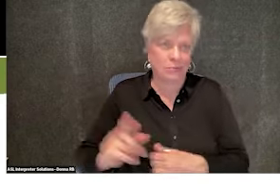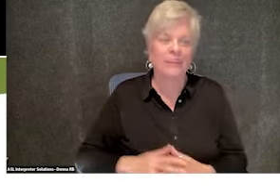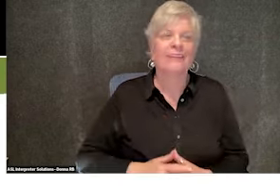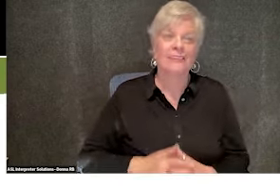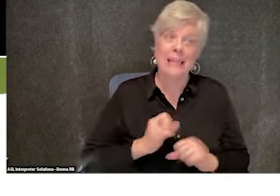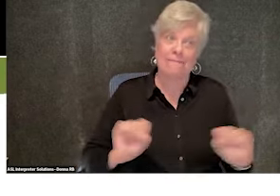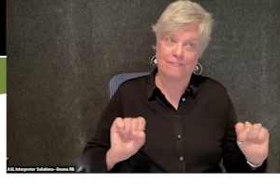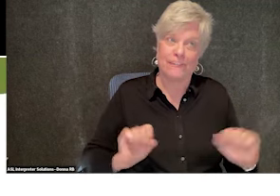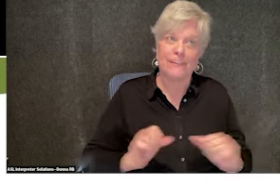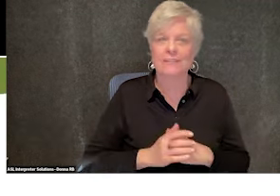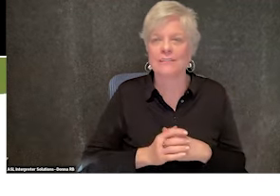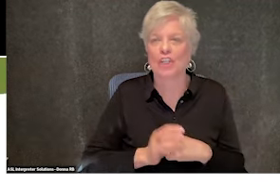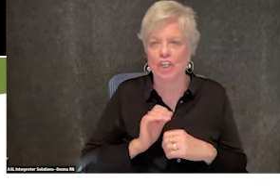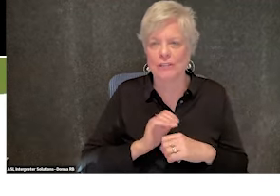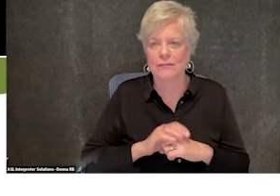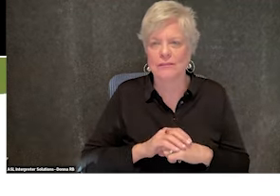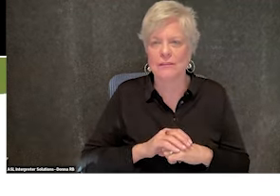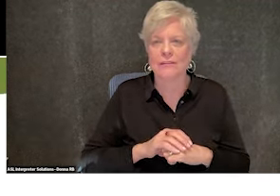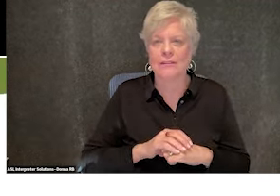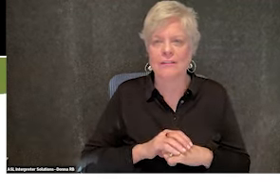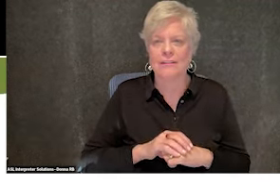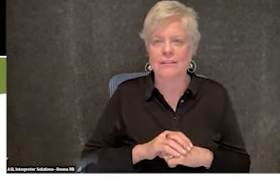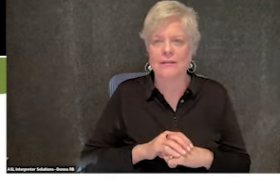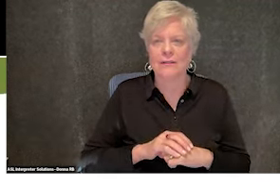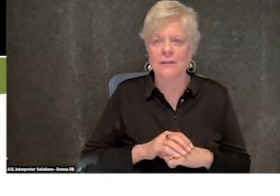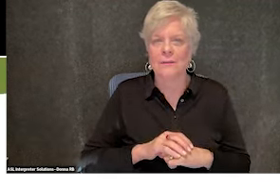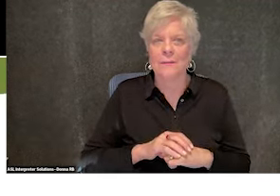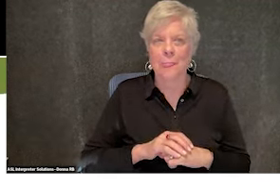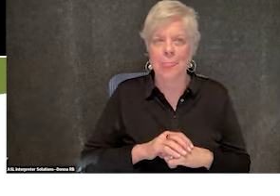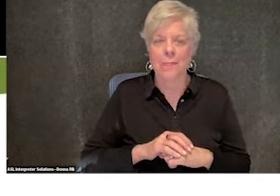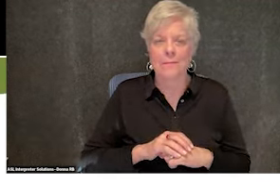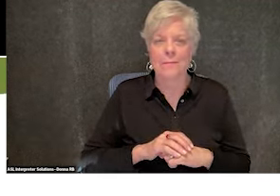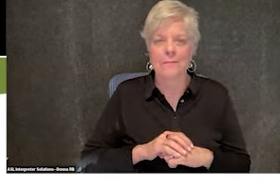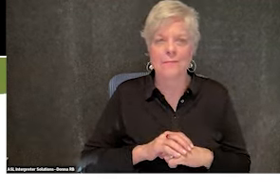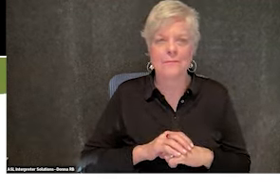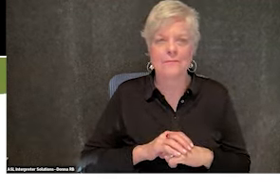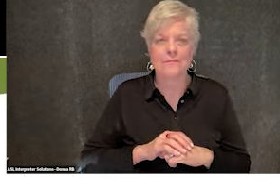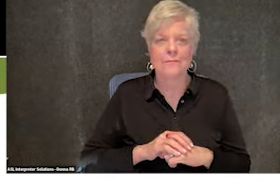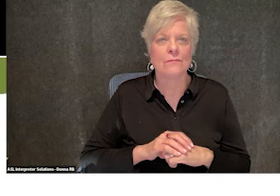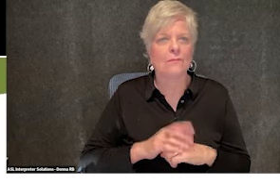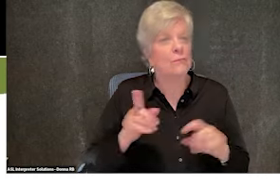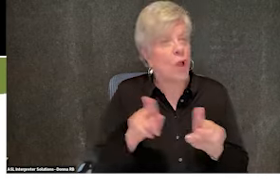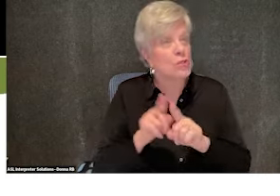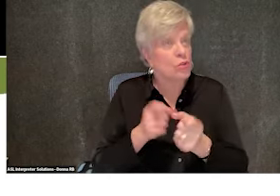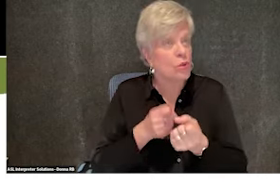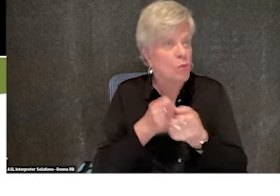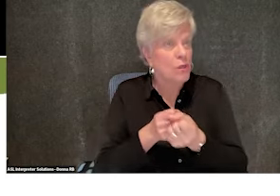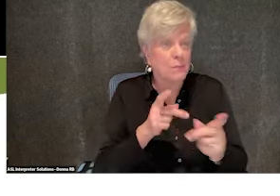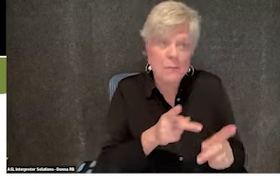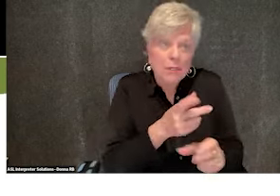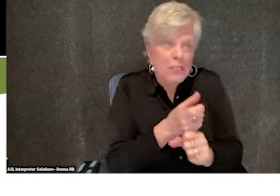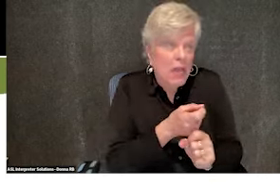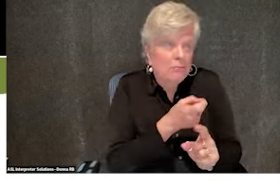en sus propias casas para ayudar a que tengan manejar sus cosas en